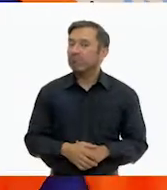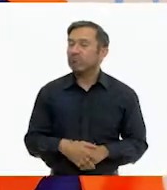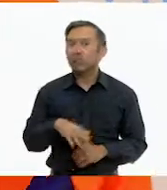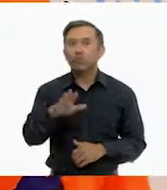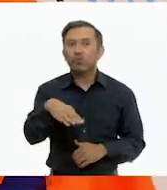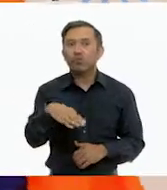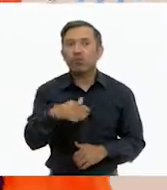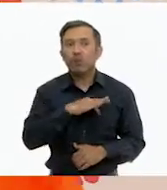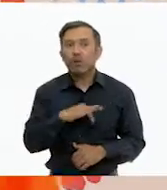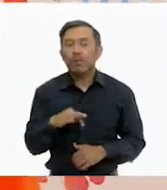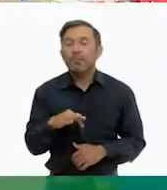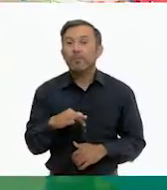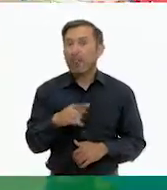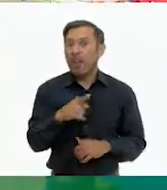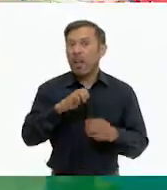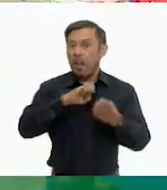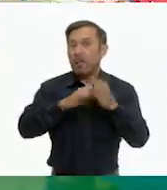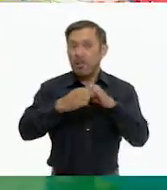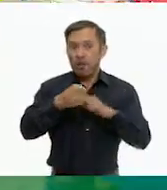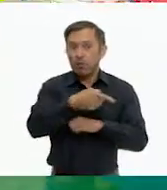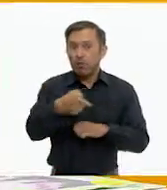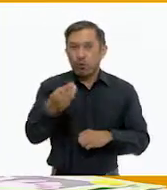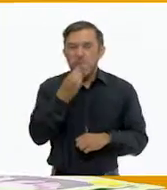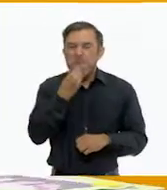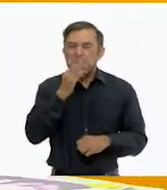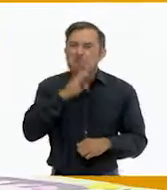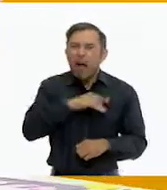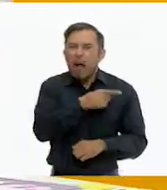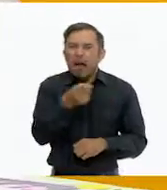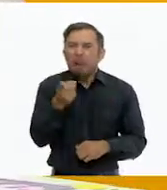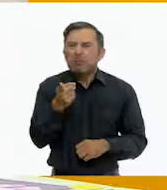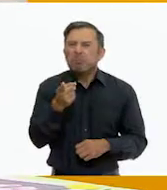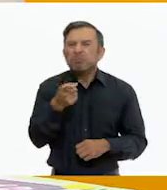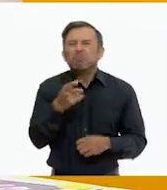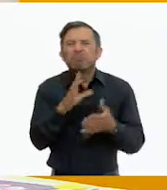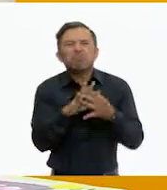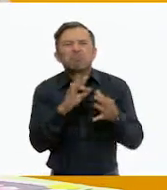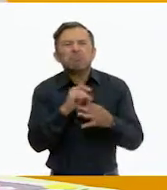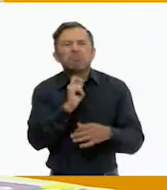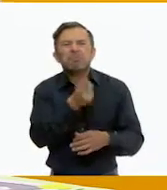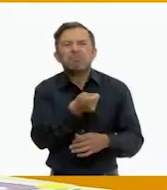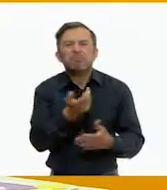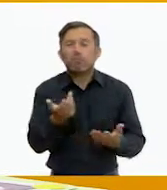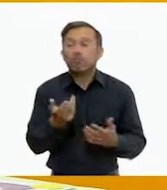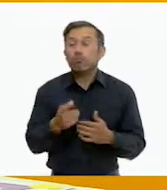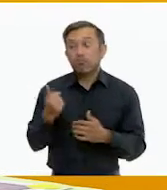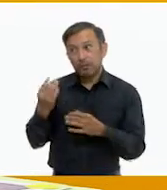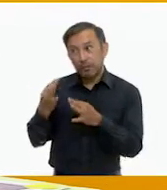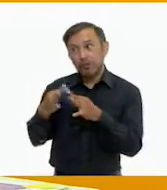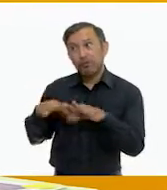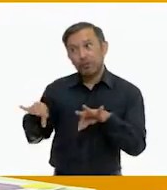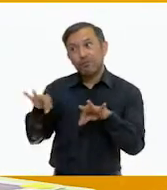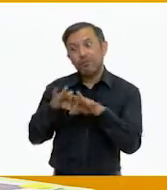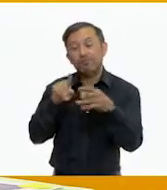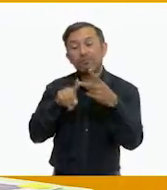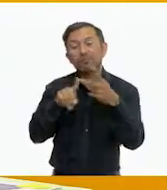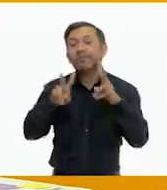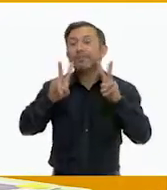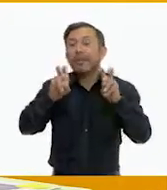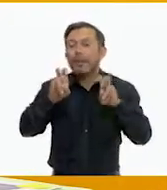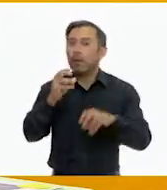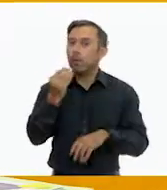la alimentación? También es muy importante hablar de alimentación.